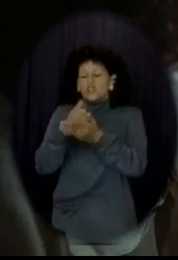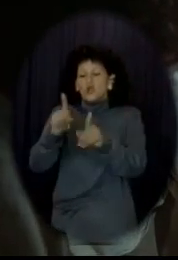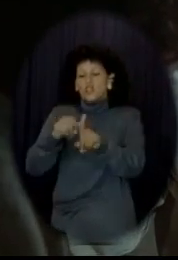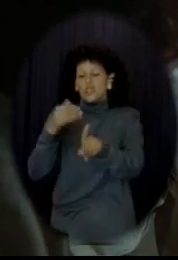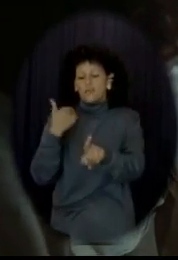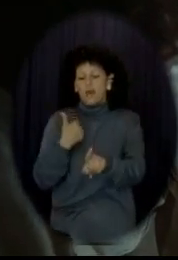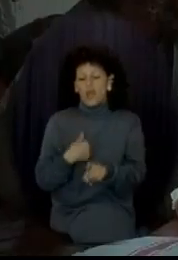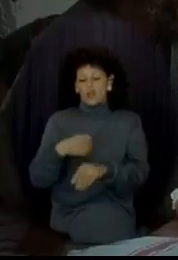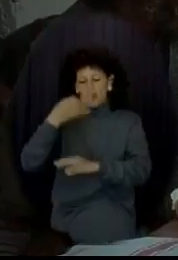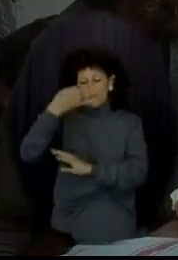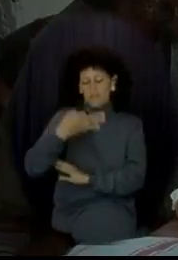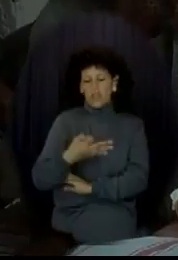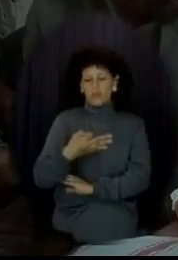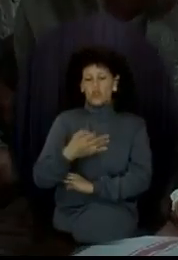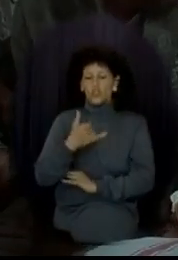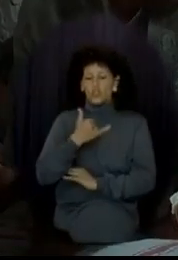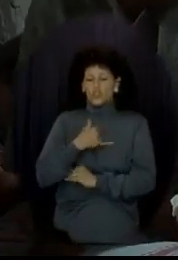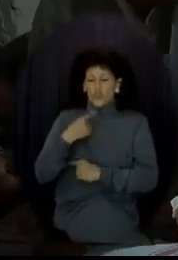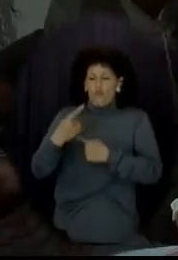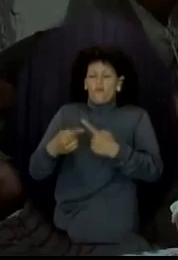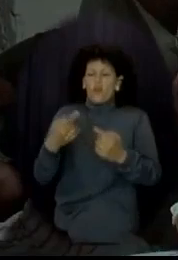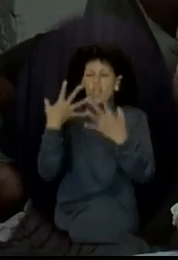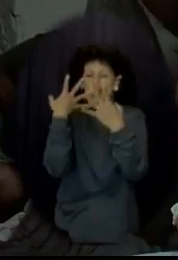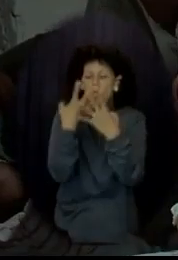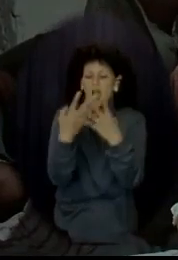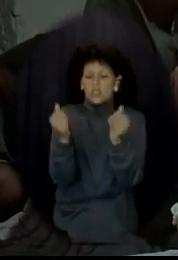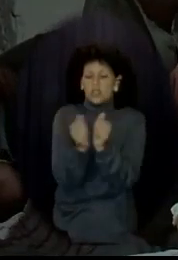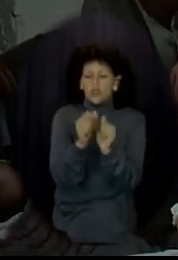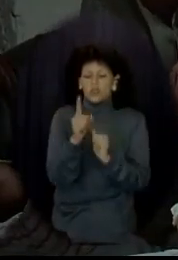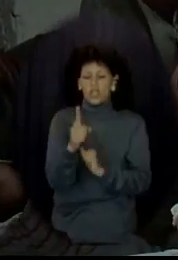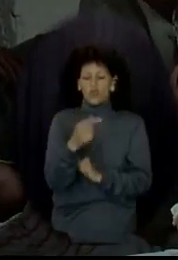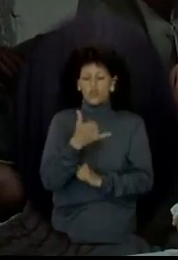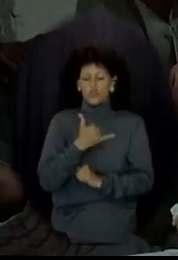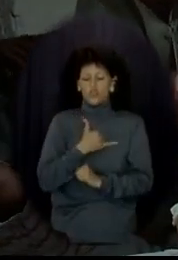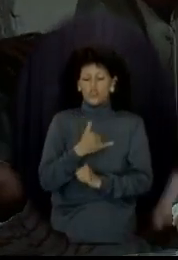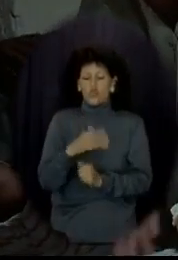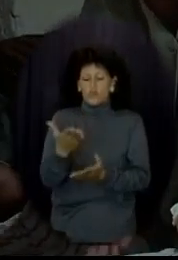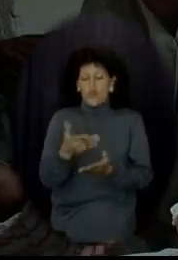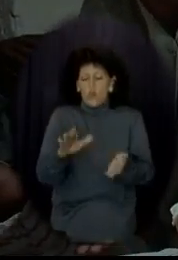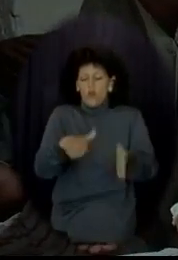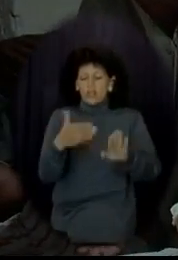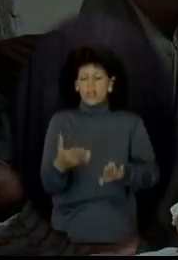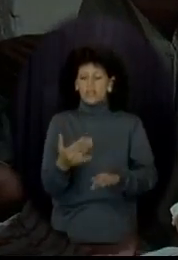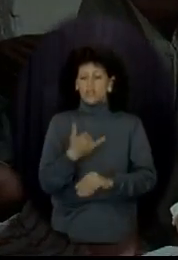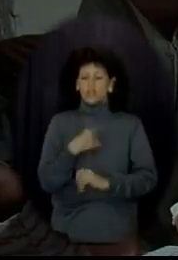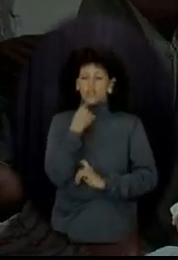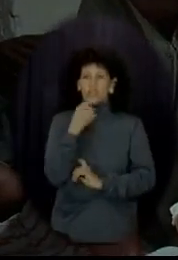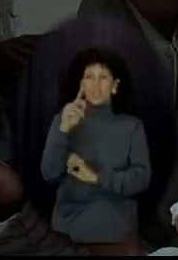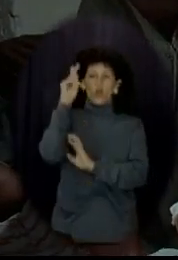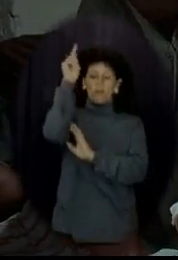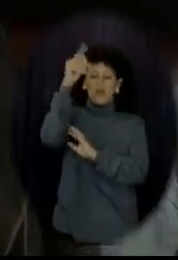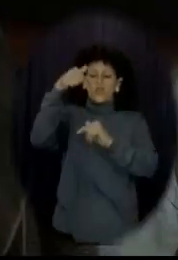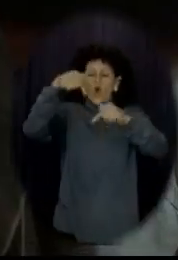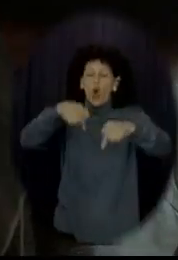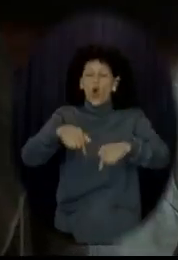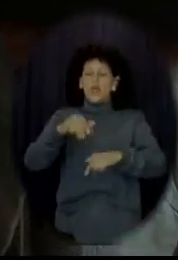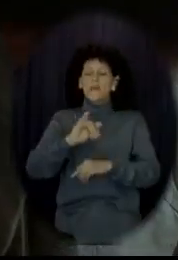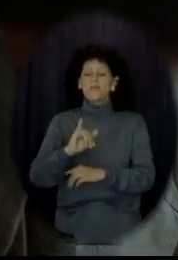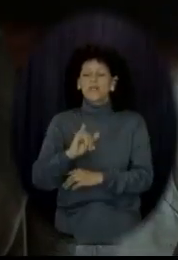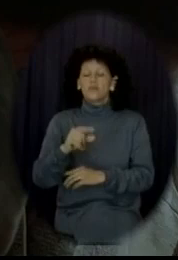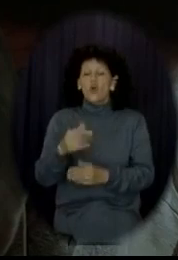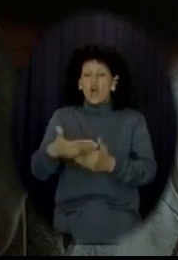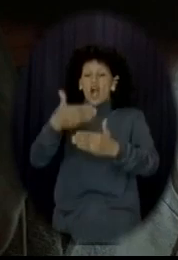tus hermanos. Señor, estoy dispuesto a ir a la cárcel contigo y hasta morir si... Te digo, Pedro, que